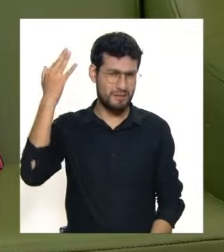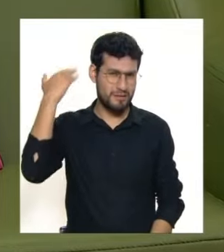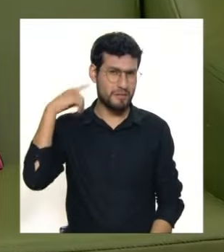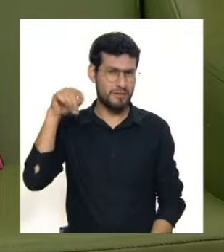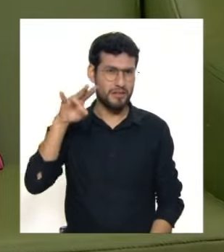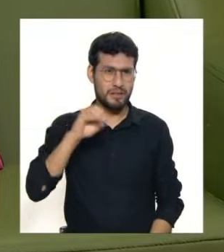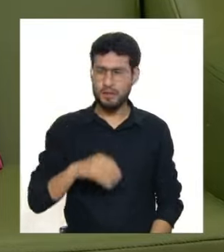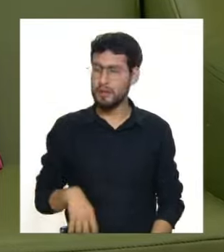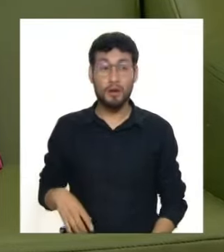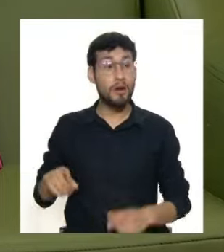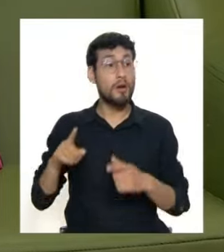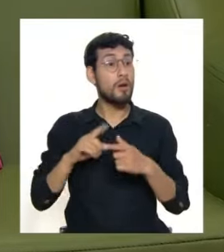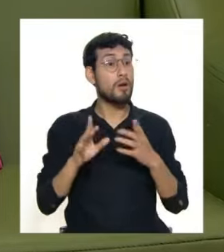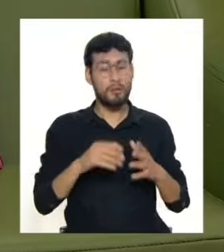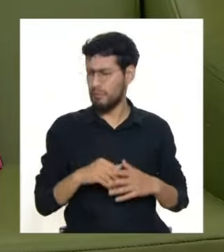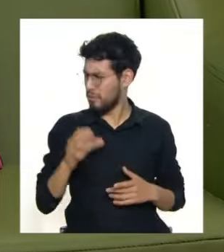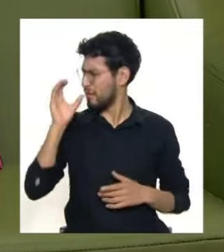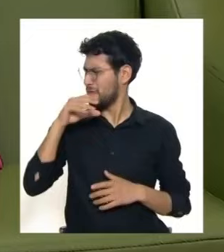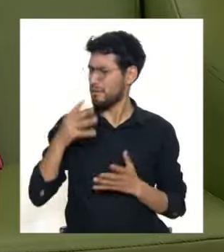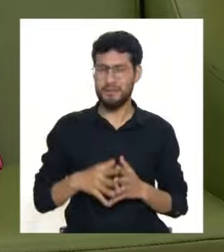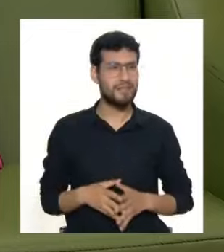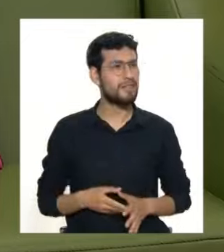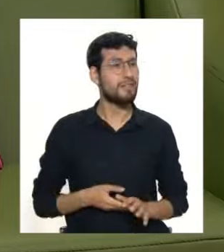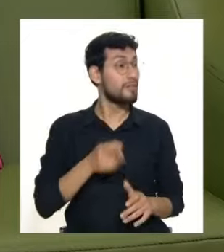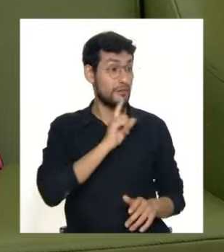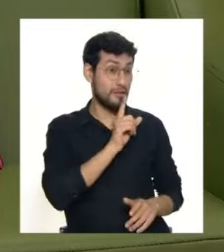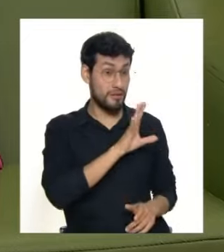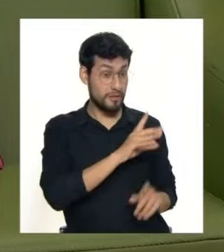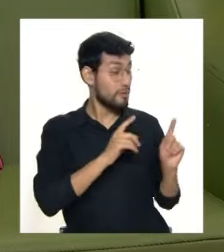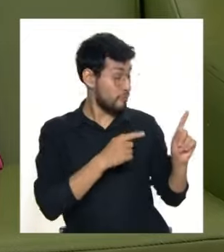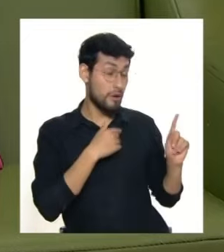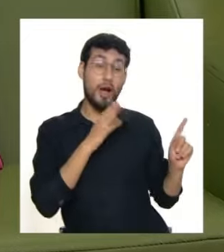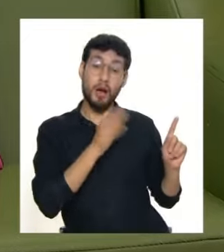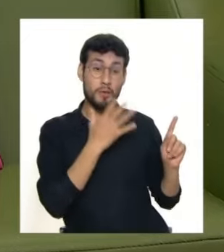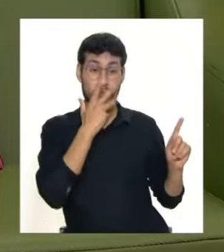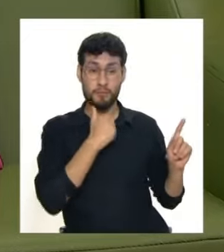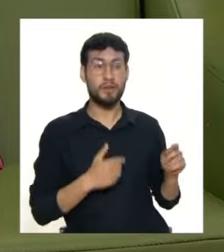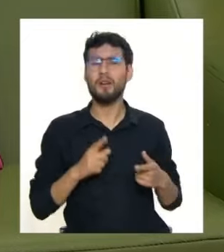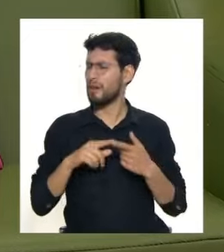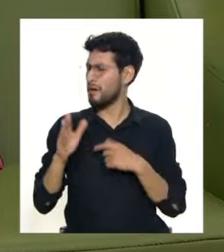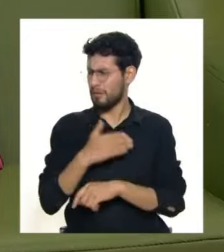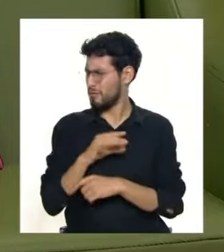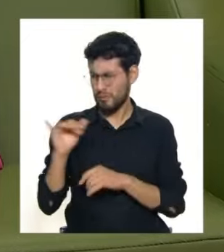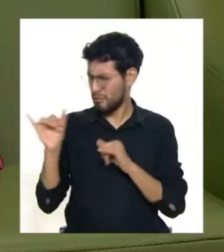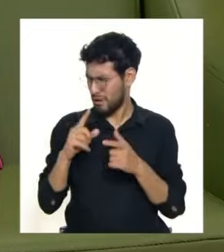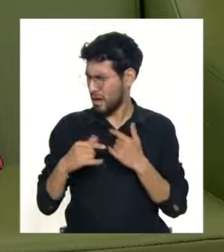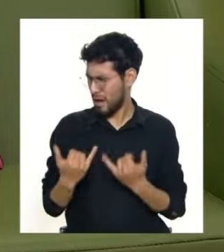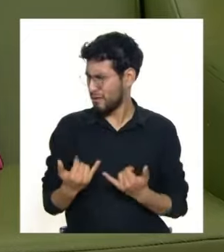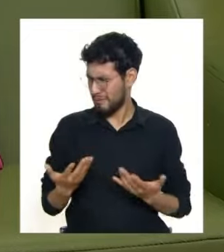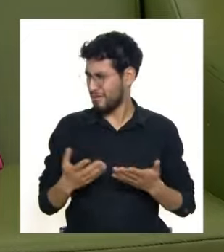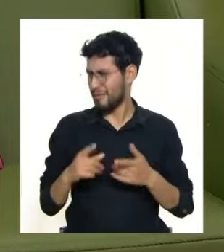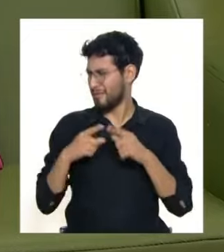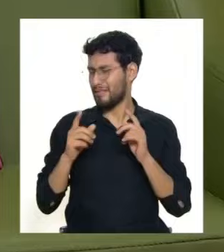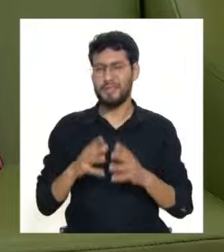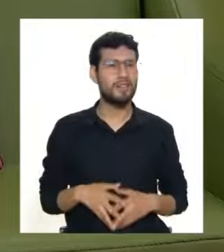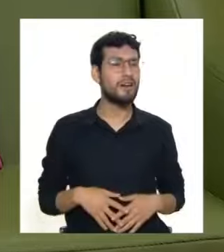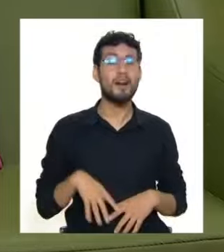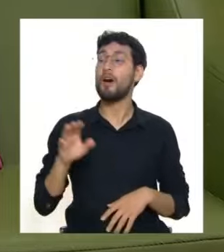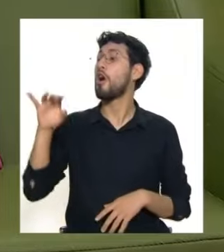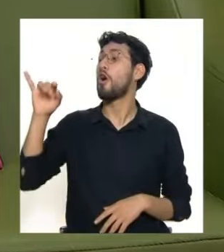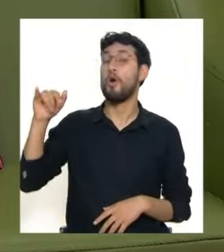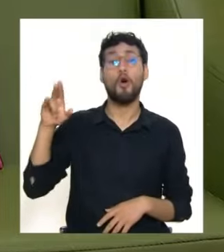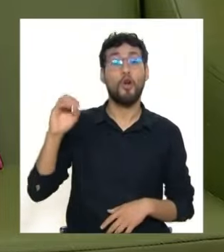imagínate. Pero cantaba bien raro eso. No, él canta bonito, él sí, canta bien. Sí, pero la canción no era lo mismo que ahora, pues que ahora suena lo que delicioso. Pasa es que con